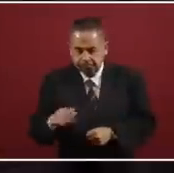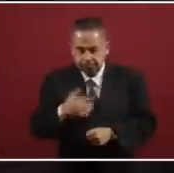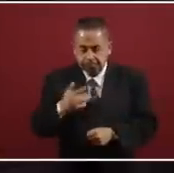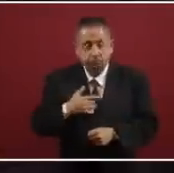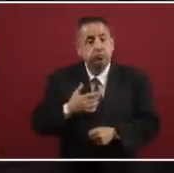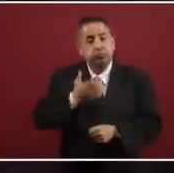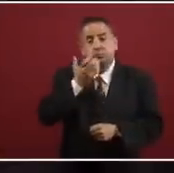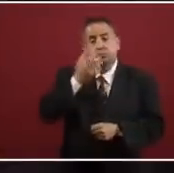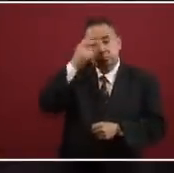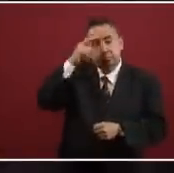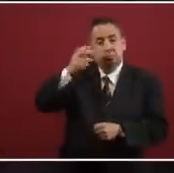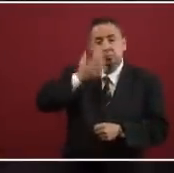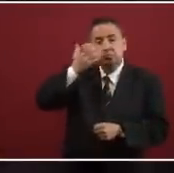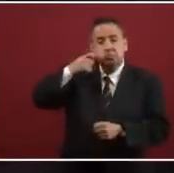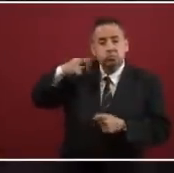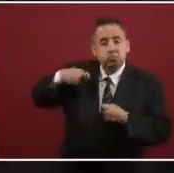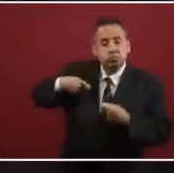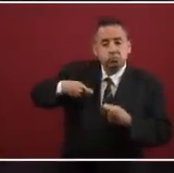tradicionales,